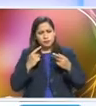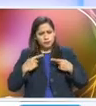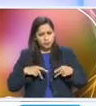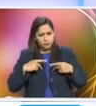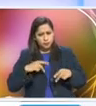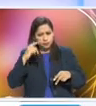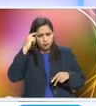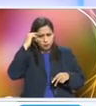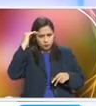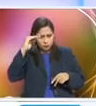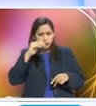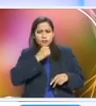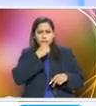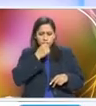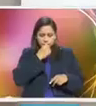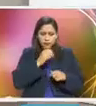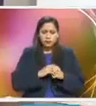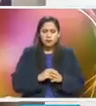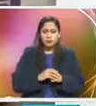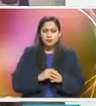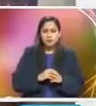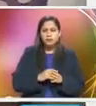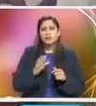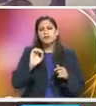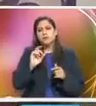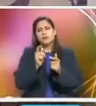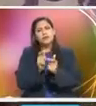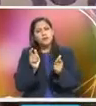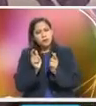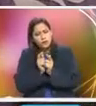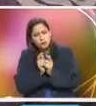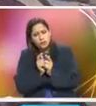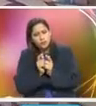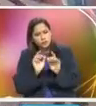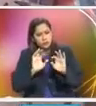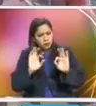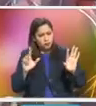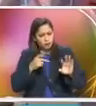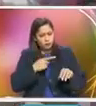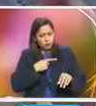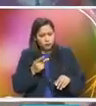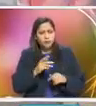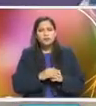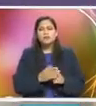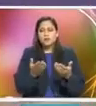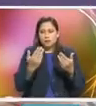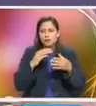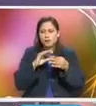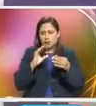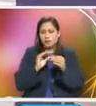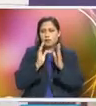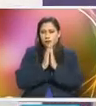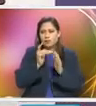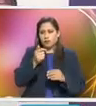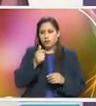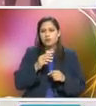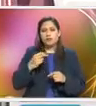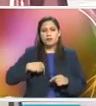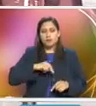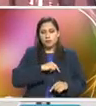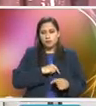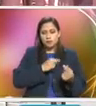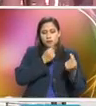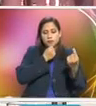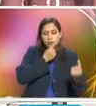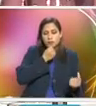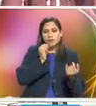personas, adultos mayores y grupos vulnerables, ¿no? Platícanos un poco. Bueno, somos Infancia